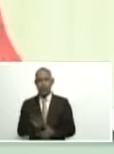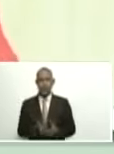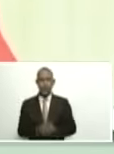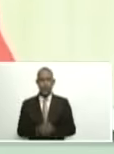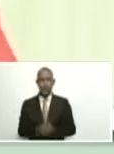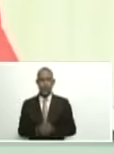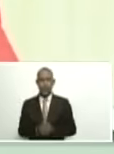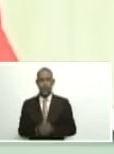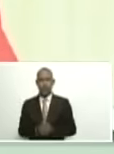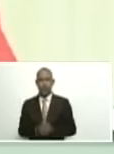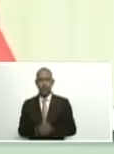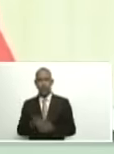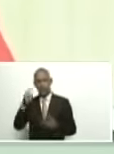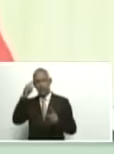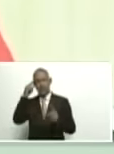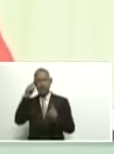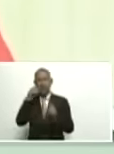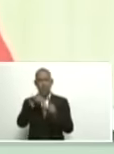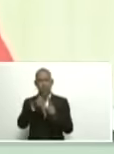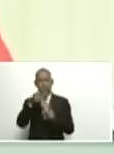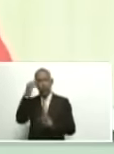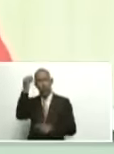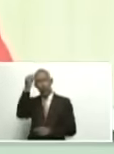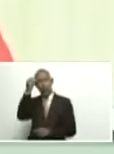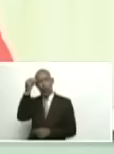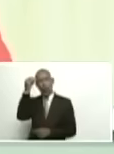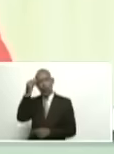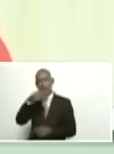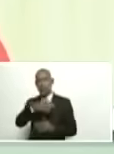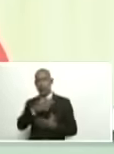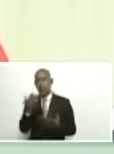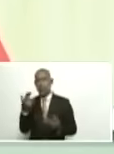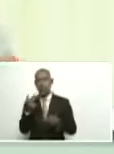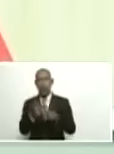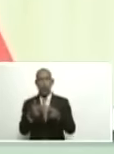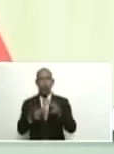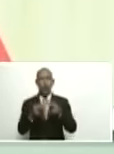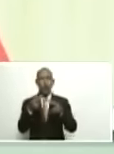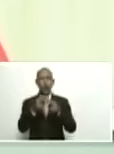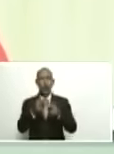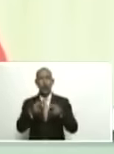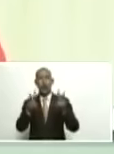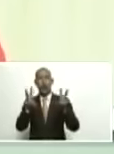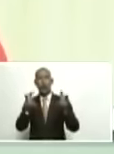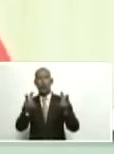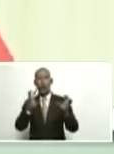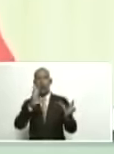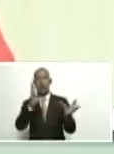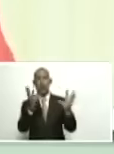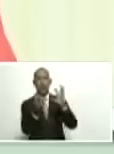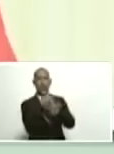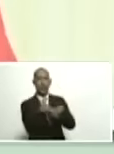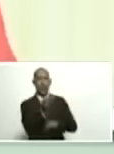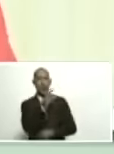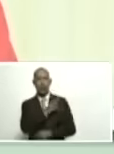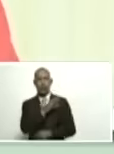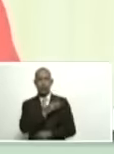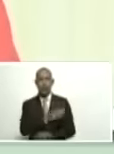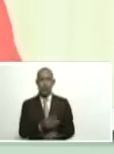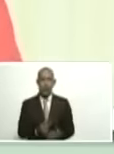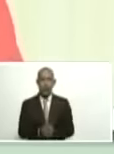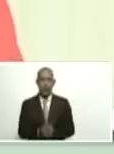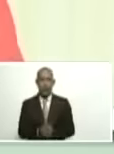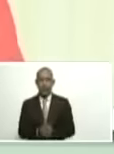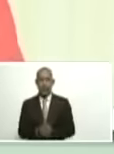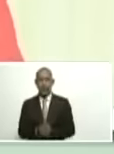Si se trata de construir una nueva sociedad, si se trata